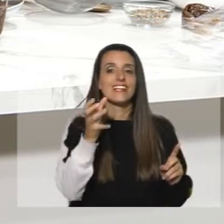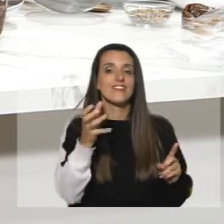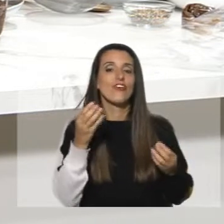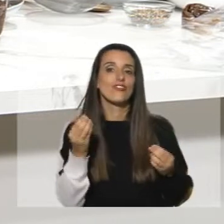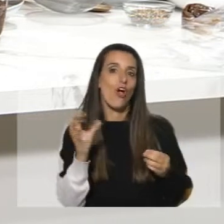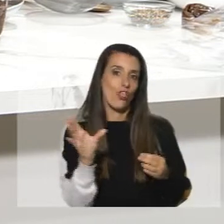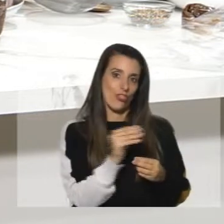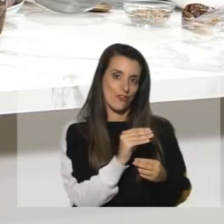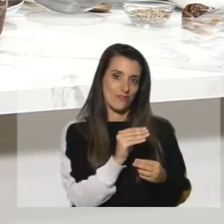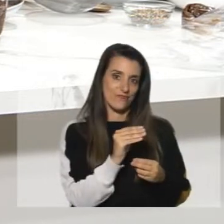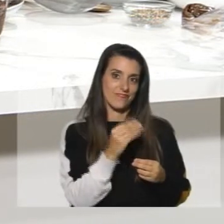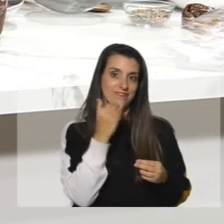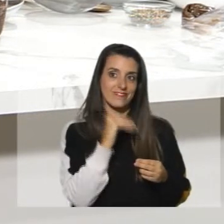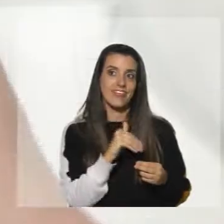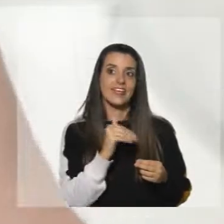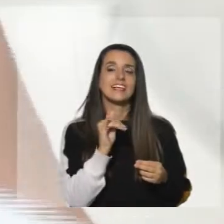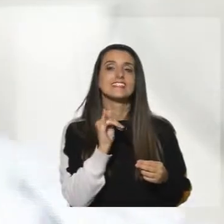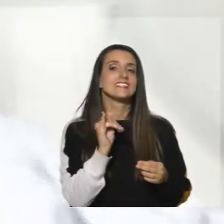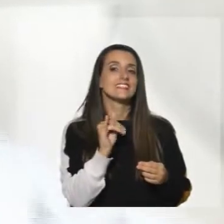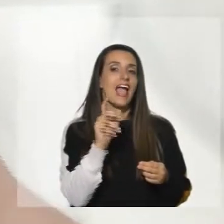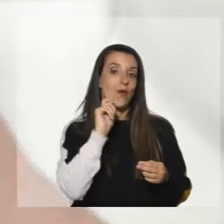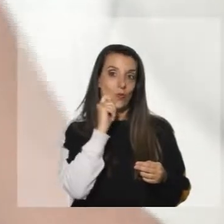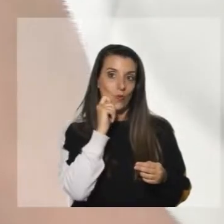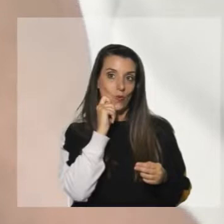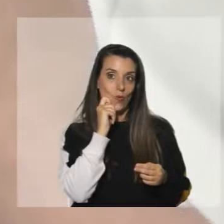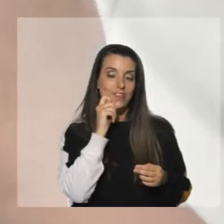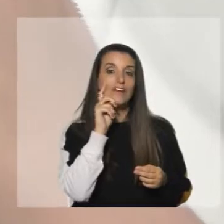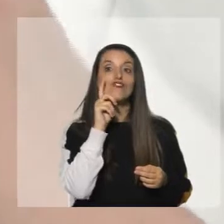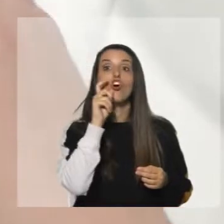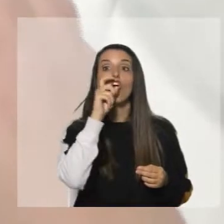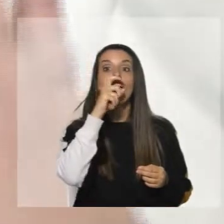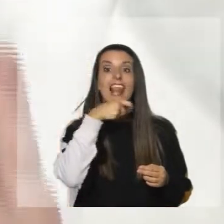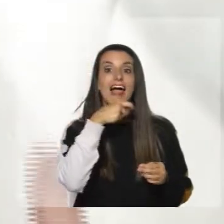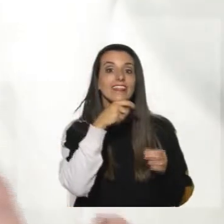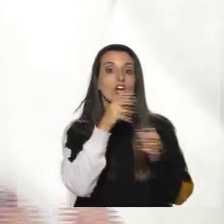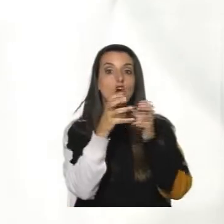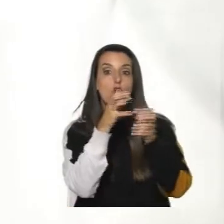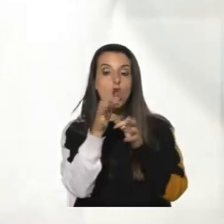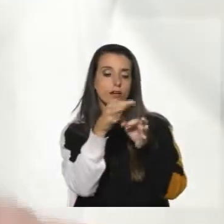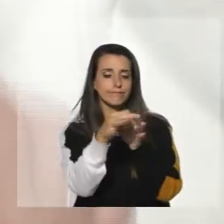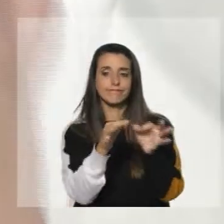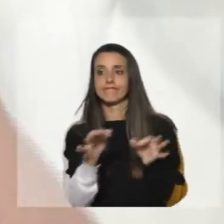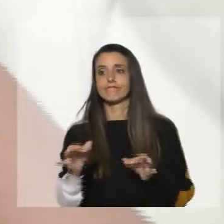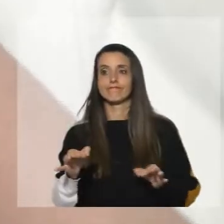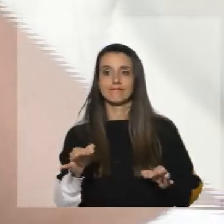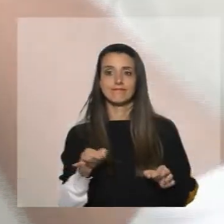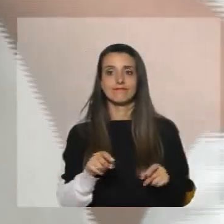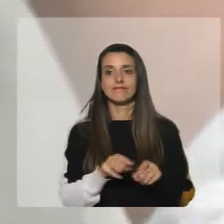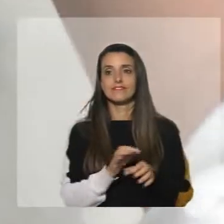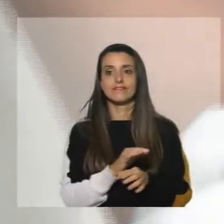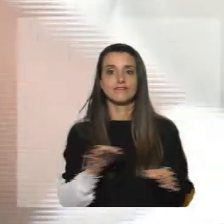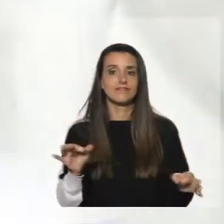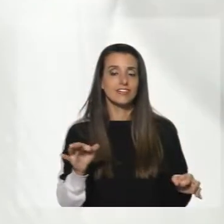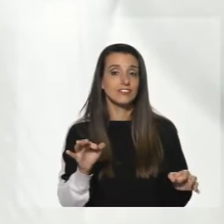materia prima, ¿no? Porque en el camino... Se vuelve loco. En Imagínate, el transcurso chocolate, se grajeas, todo. Claro, es bien como que estás armando perfecto. Miren